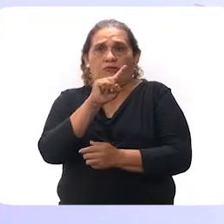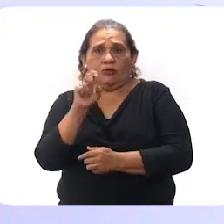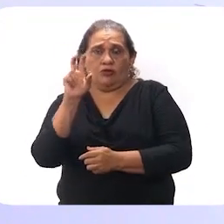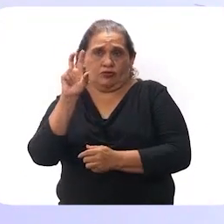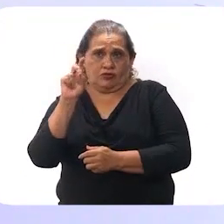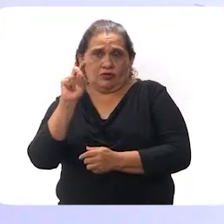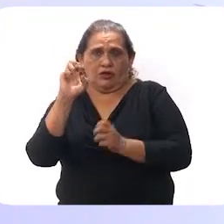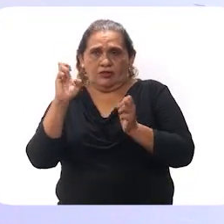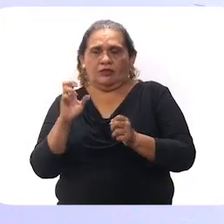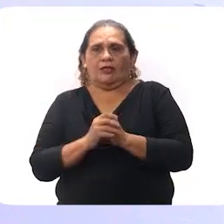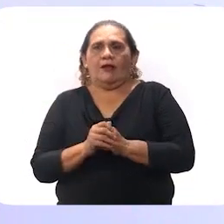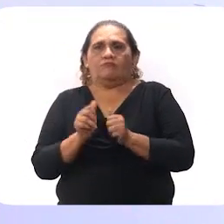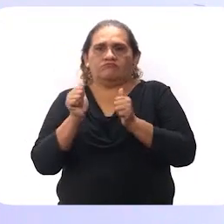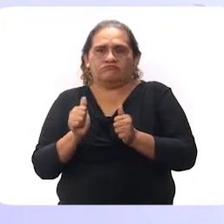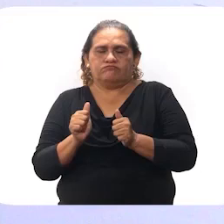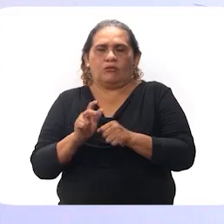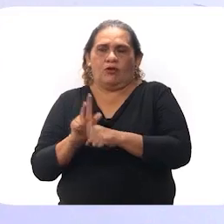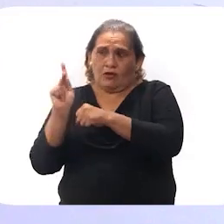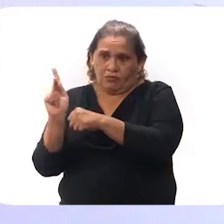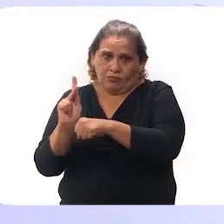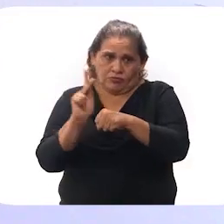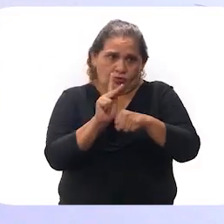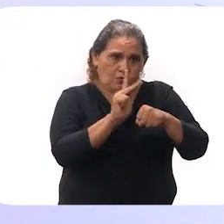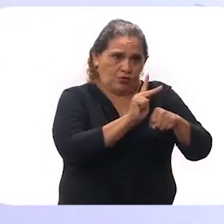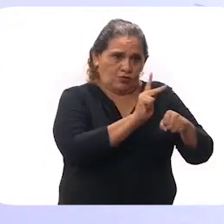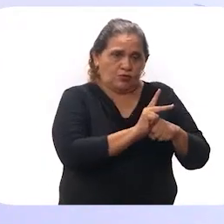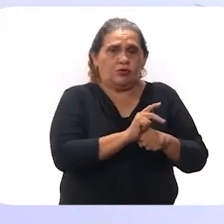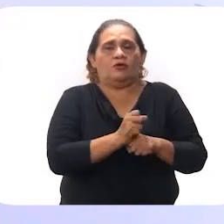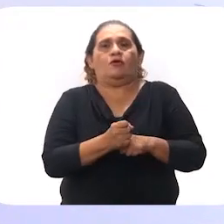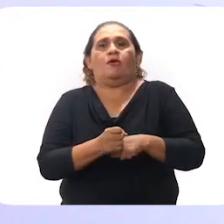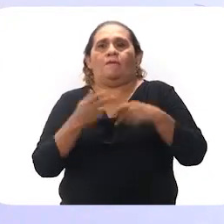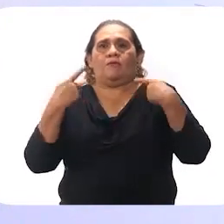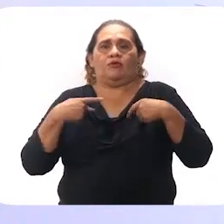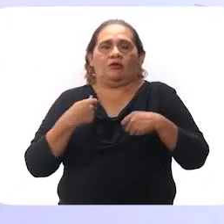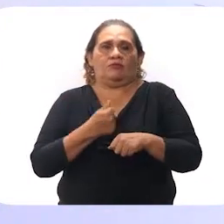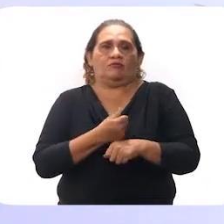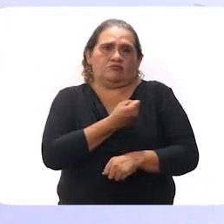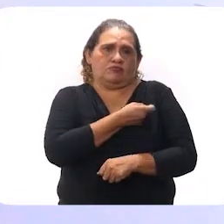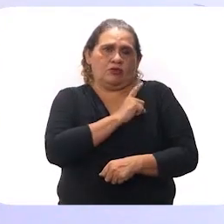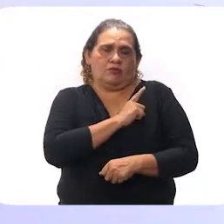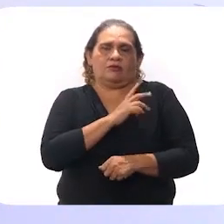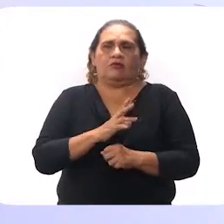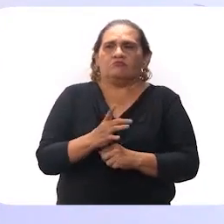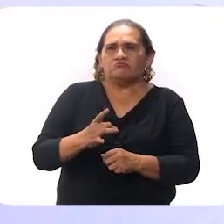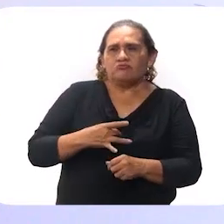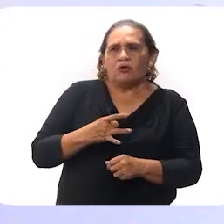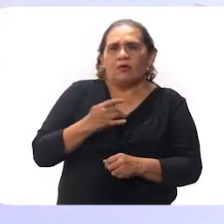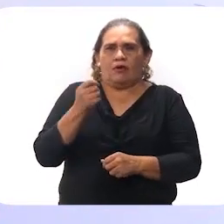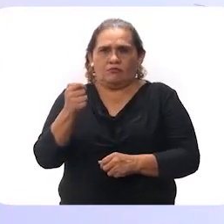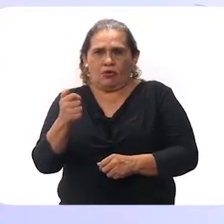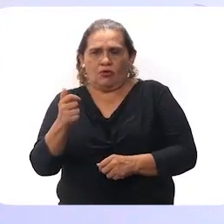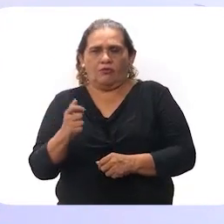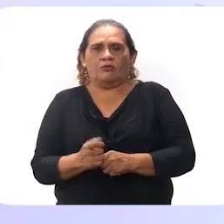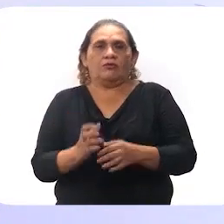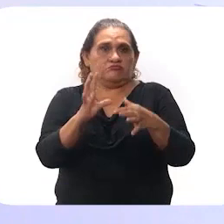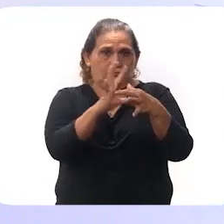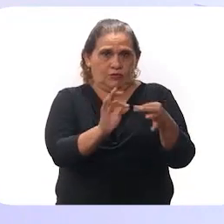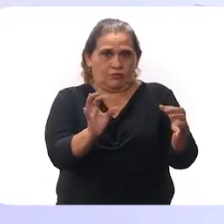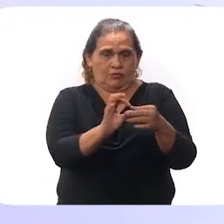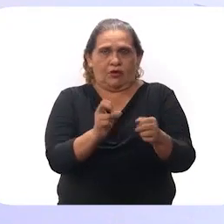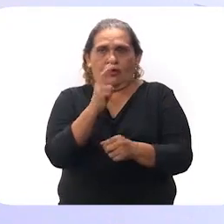están estables, aislados, monitoreados por personal médico de la Secretaría de Salud. Presentan síntomas leves. Como ya se